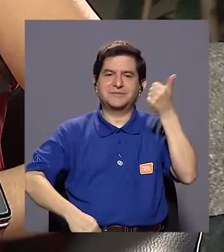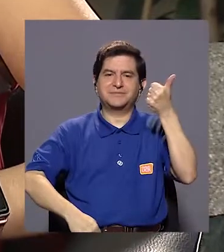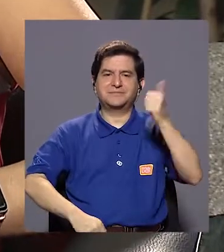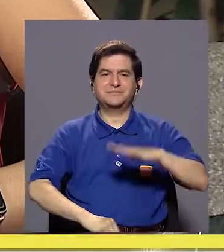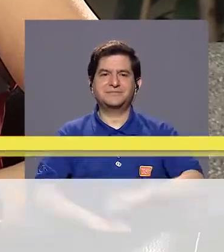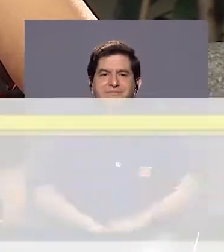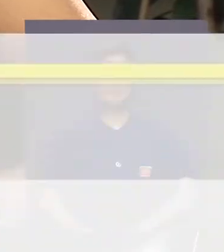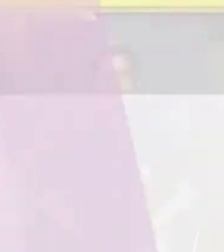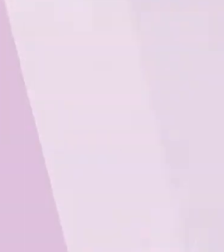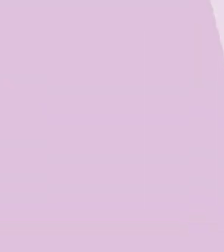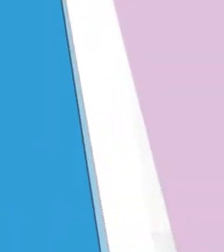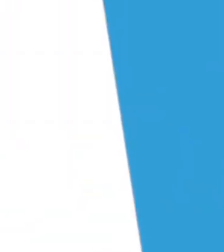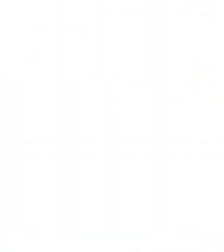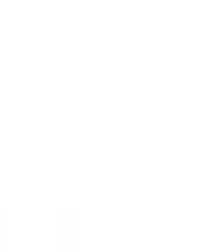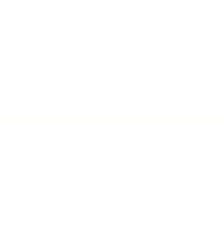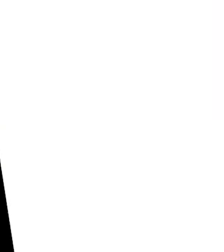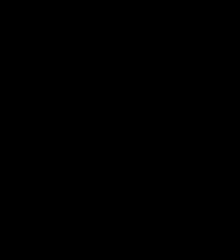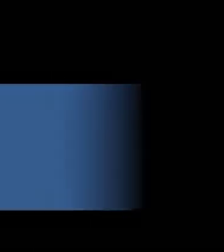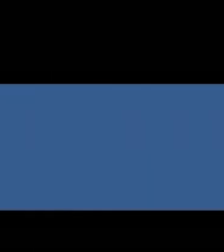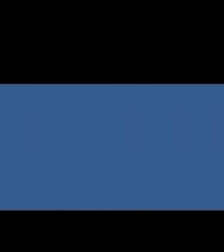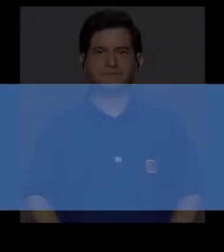Mejor.